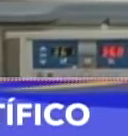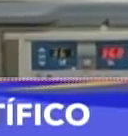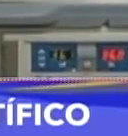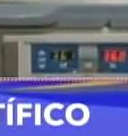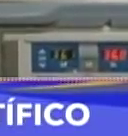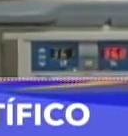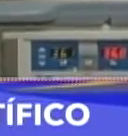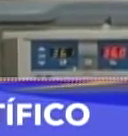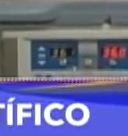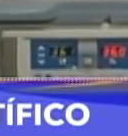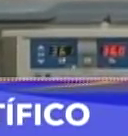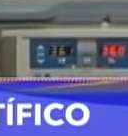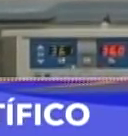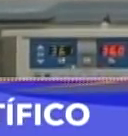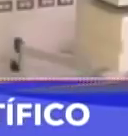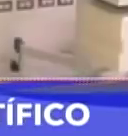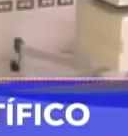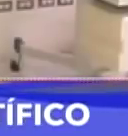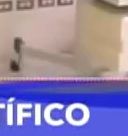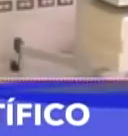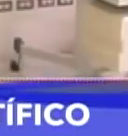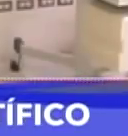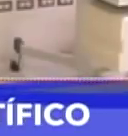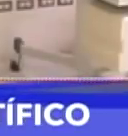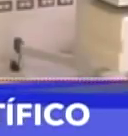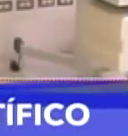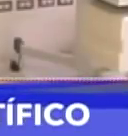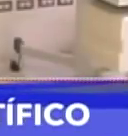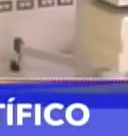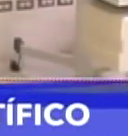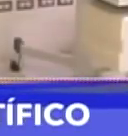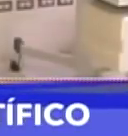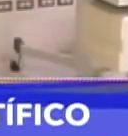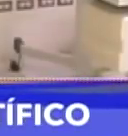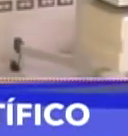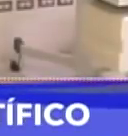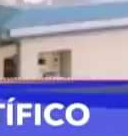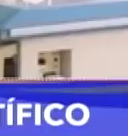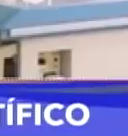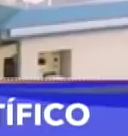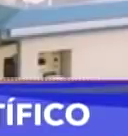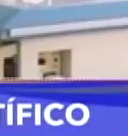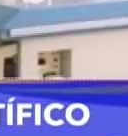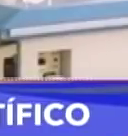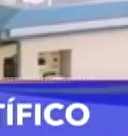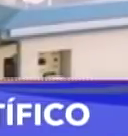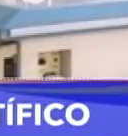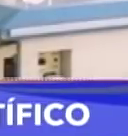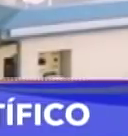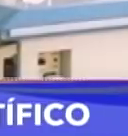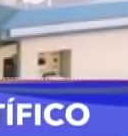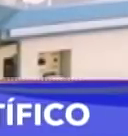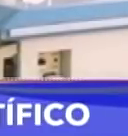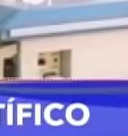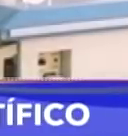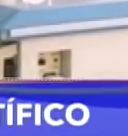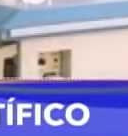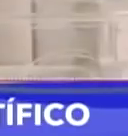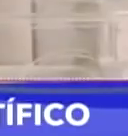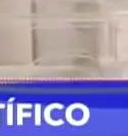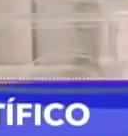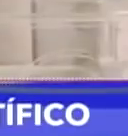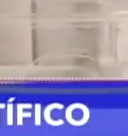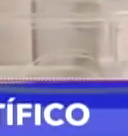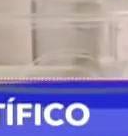Venezuela no tenía incubadoras operativas. Casualidades, ¿no? Entonces, bueno, nosotros empezamos en esta labor, estuvimos ahorita,